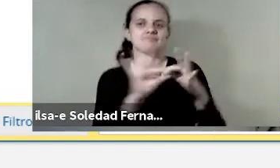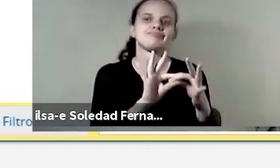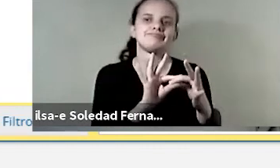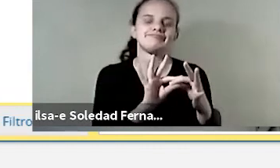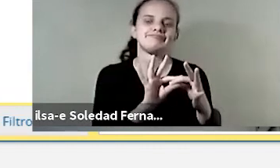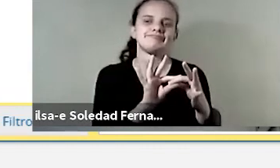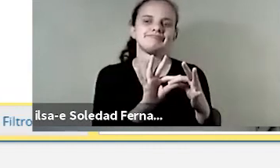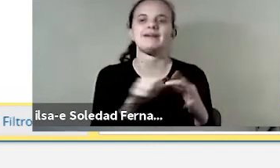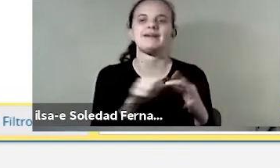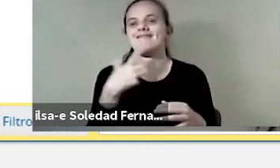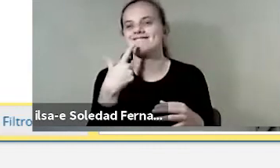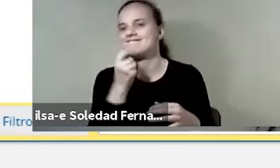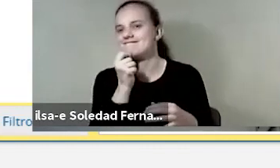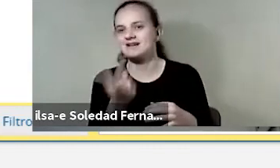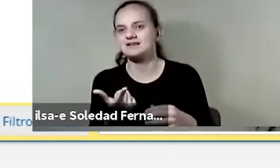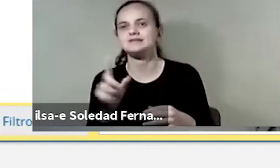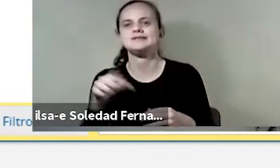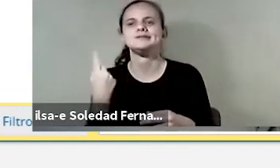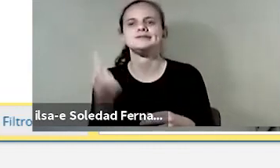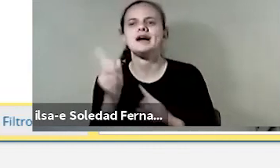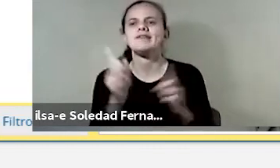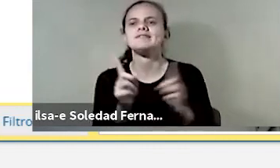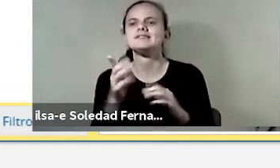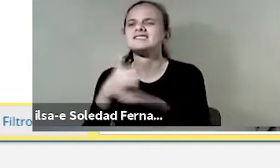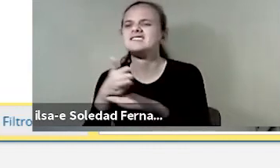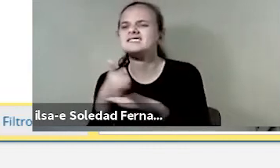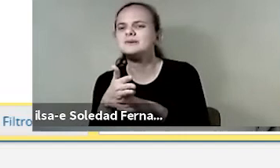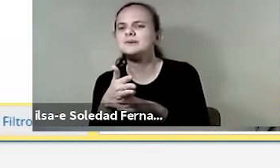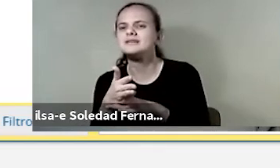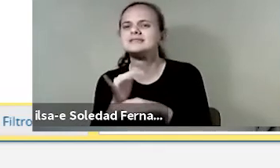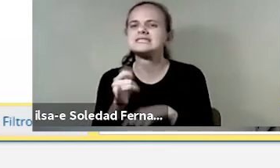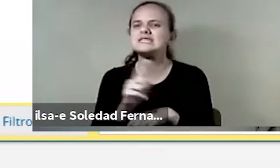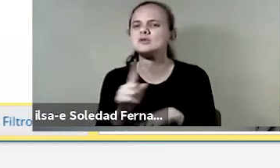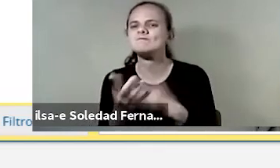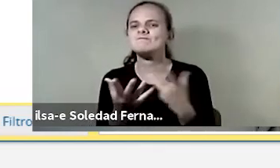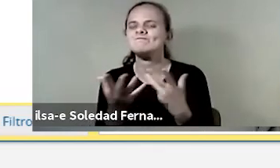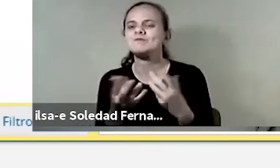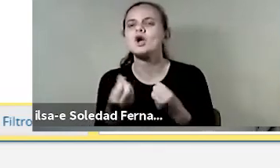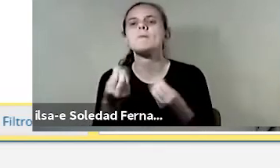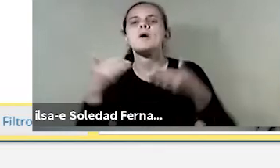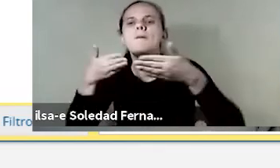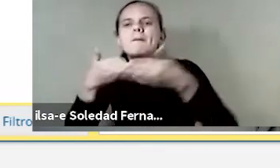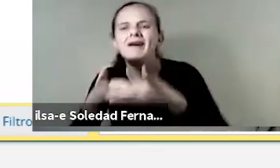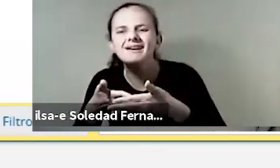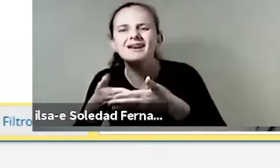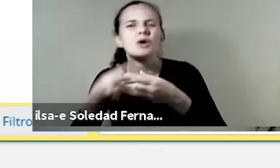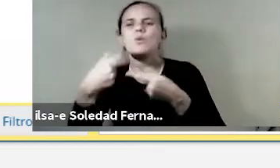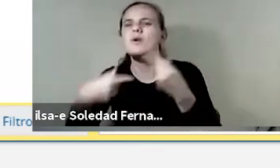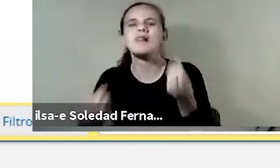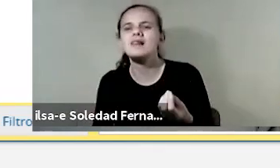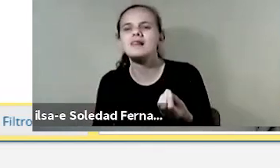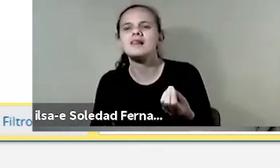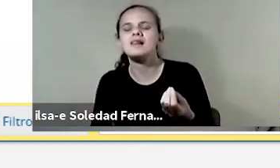nosotros podemos estar tratando de referencia. Cuando encontramos que algo es inaccesible, muchas veces vamos a empezar a hacernos como